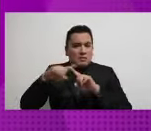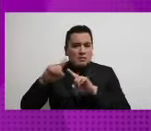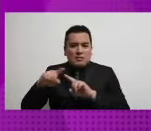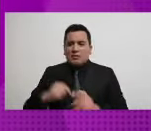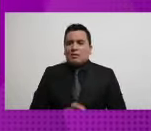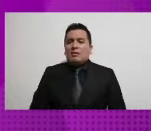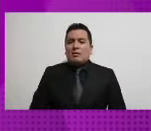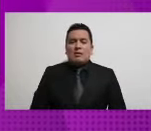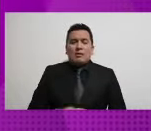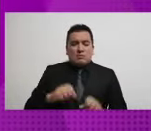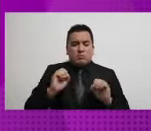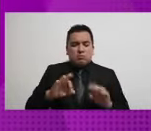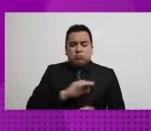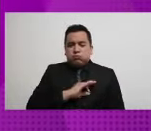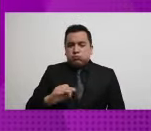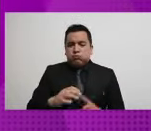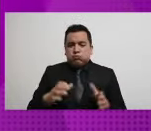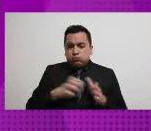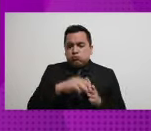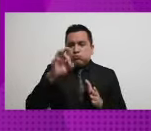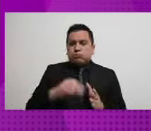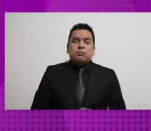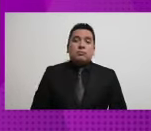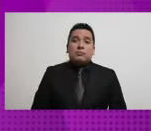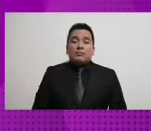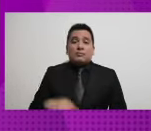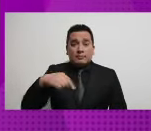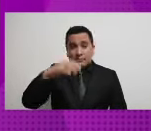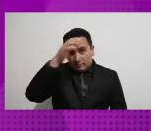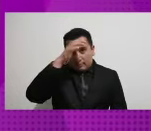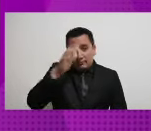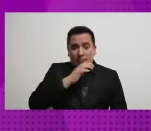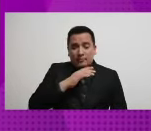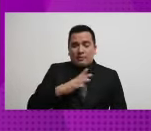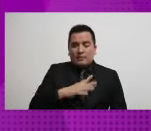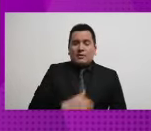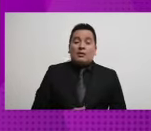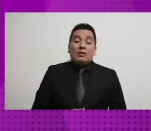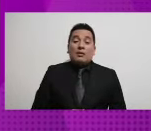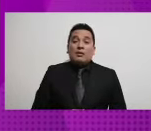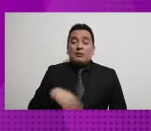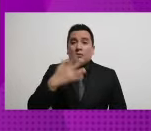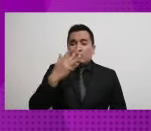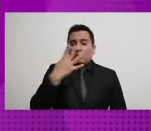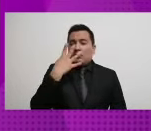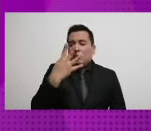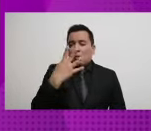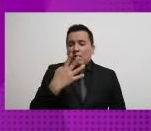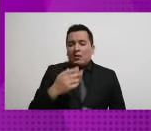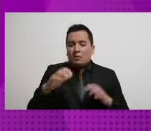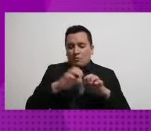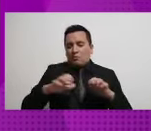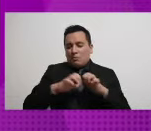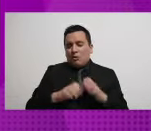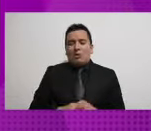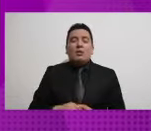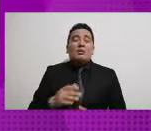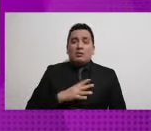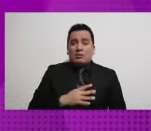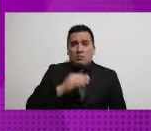de nuestras casillas para este proceso electoral 2020. En Coahuila, siendo así un total de 54